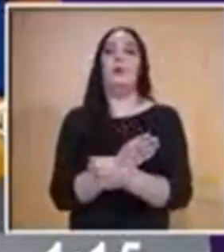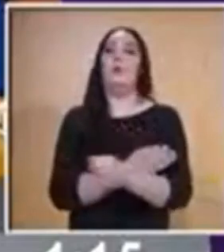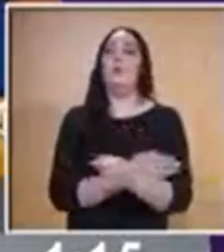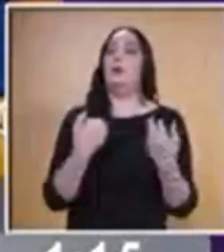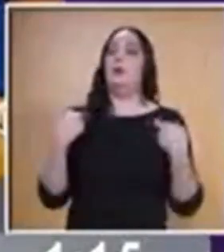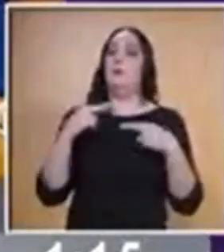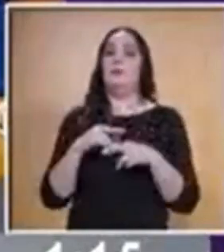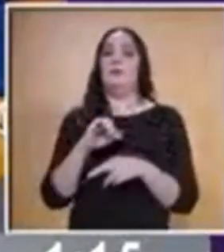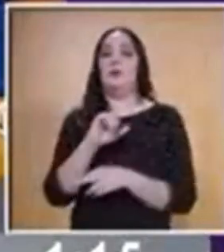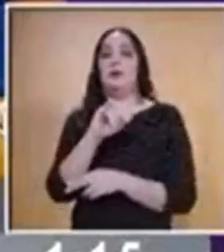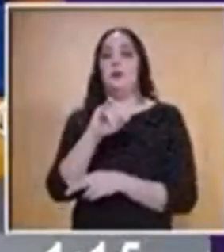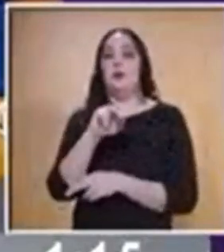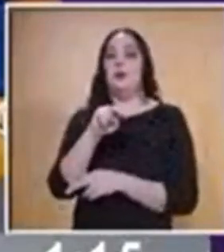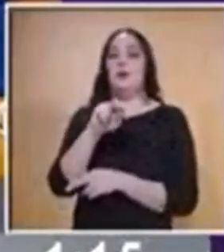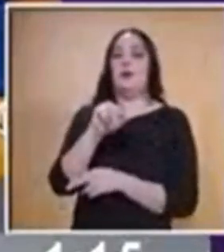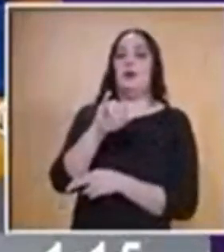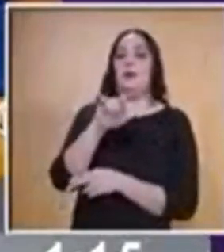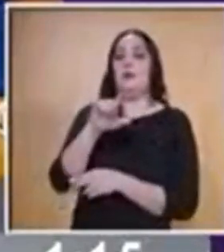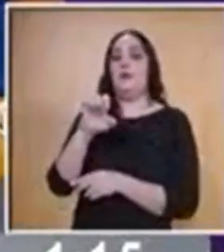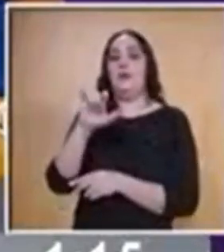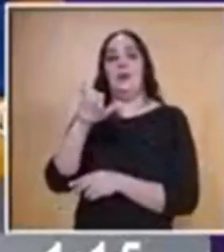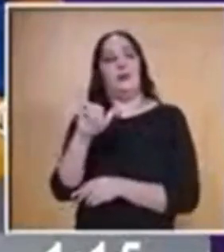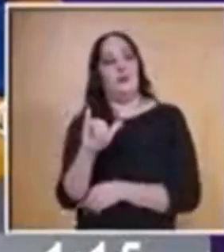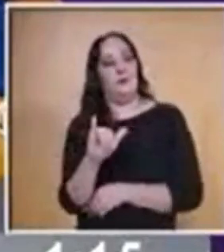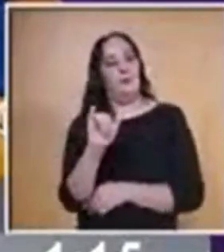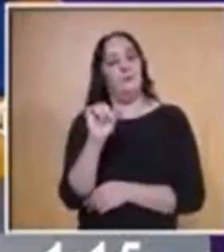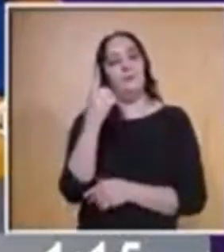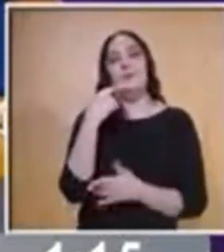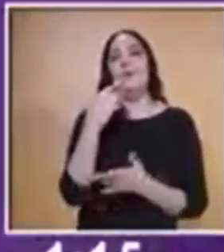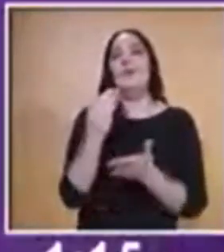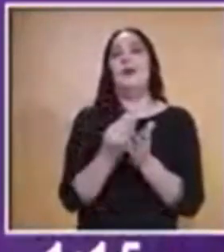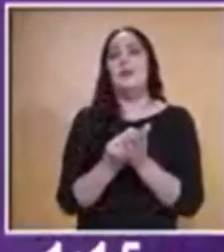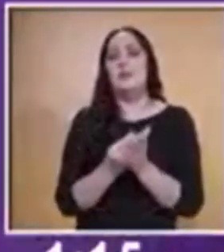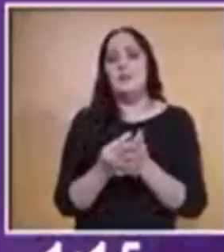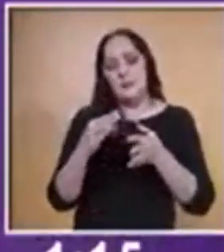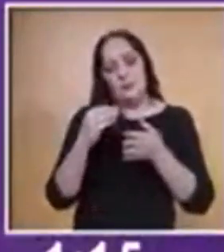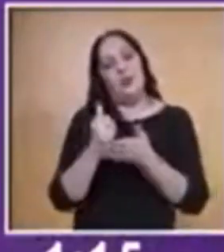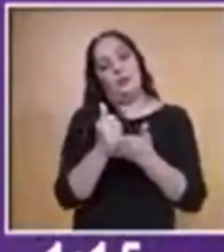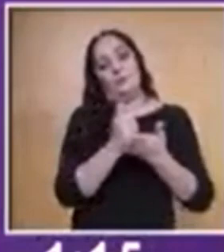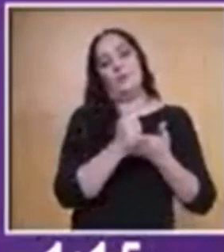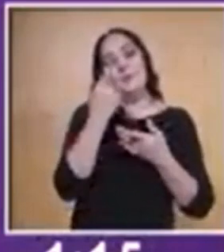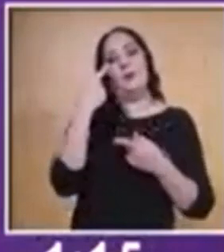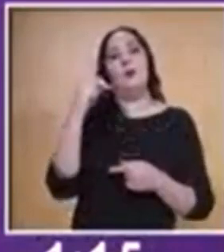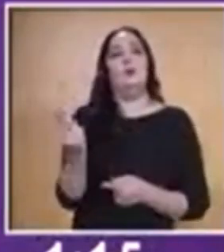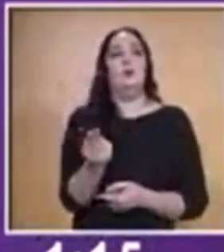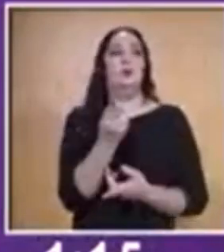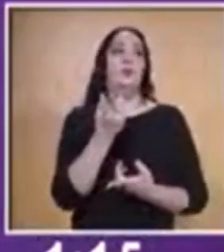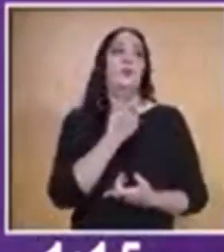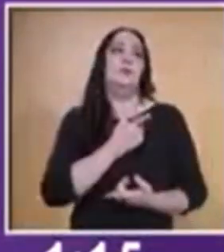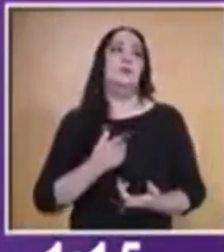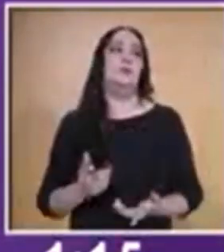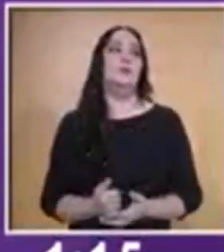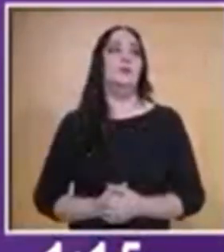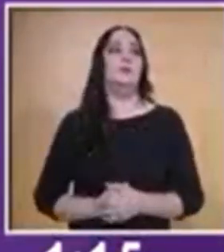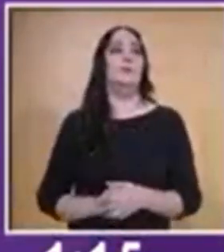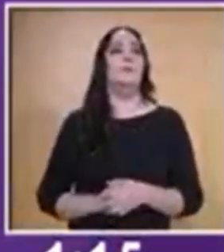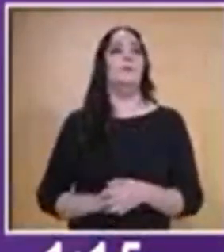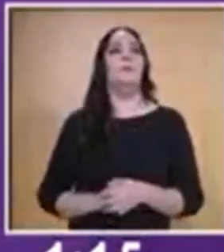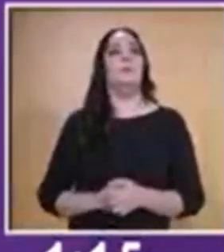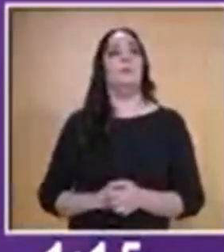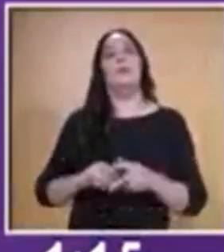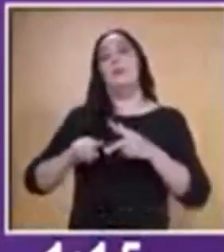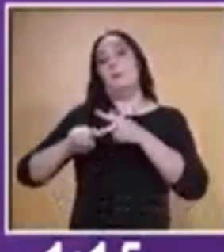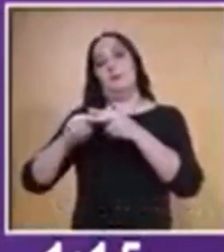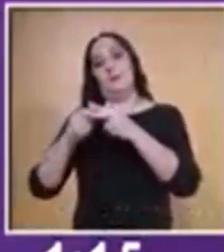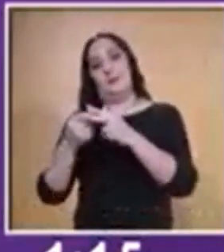maestra Nayeli, quien va a servir de apoyo para esta clase. Esperemos que sea muy provechosa para todos ustedes. E iniciamos.